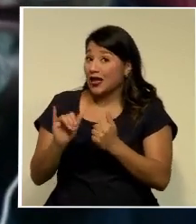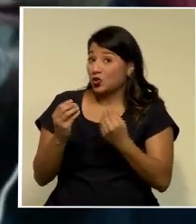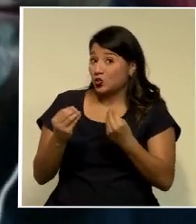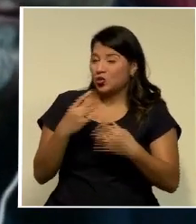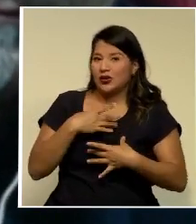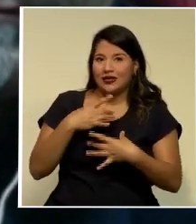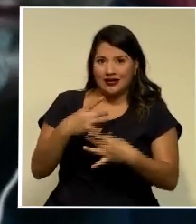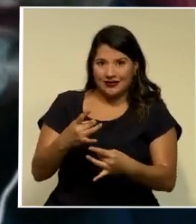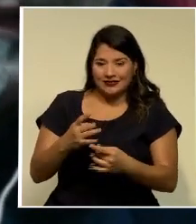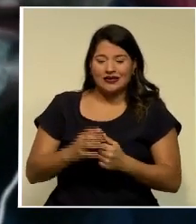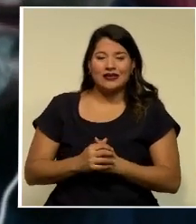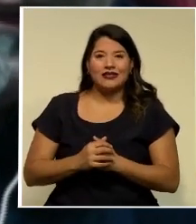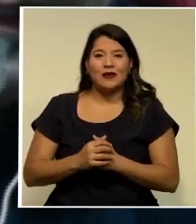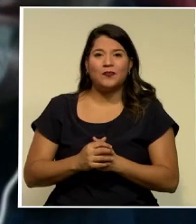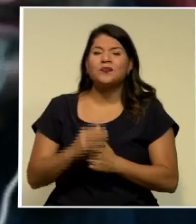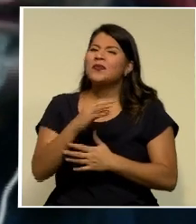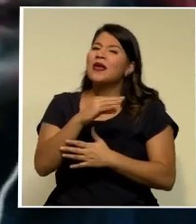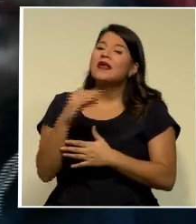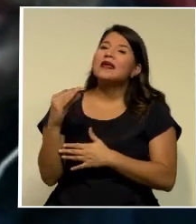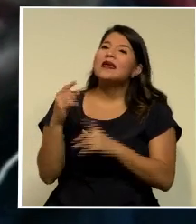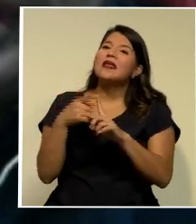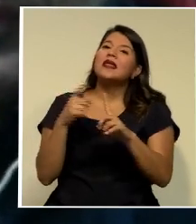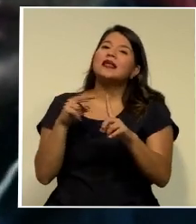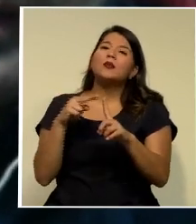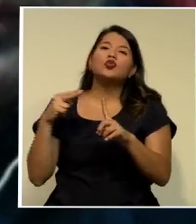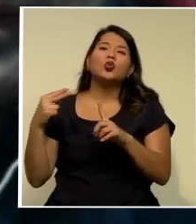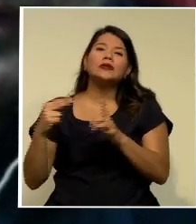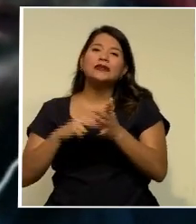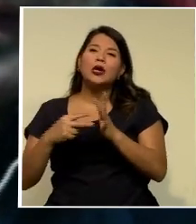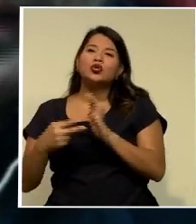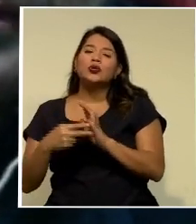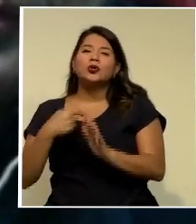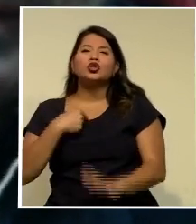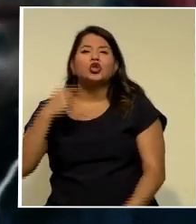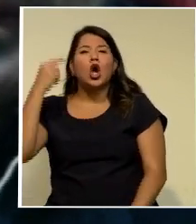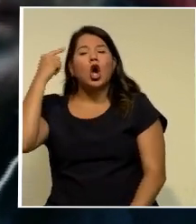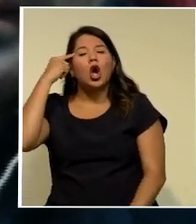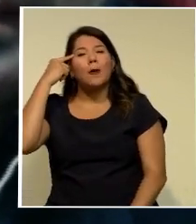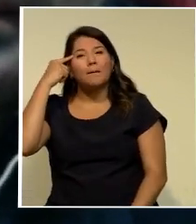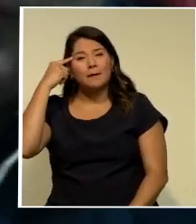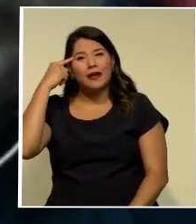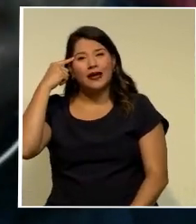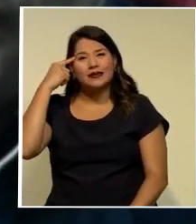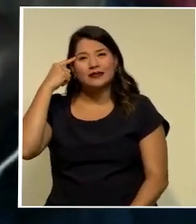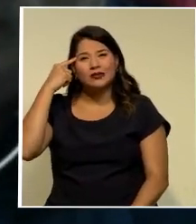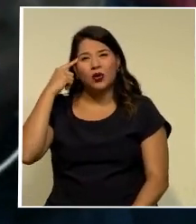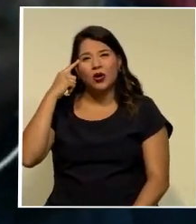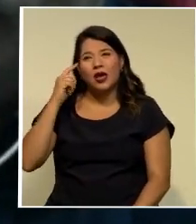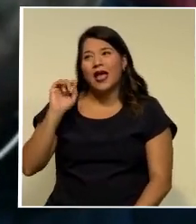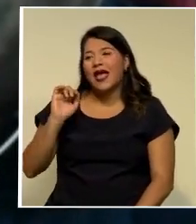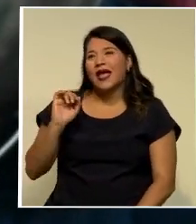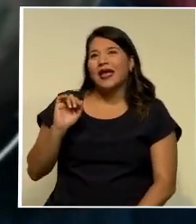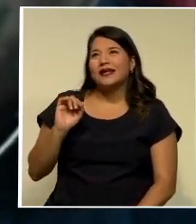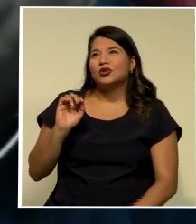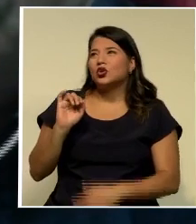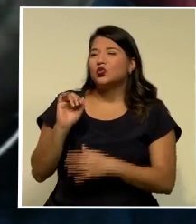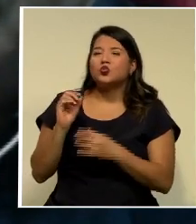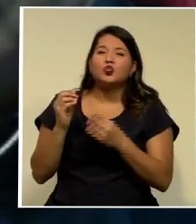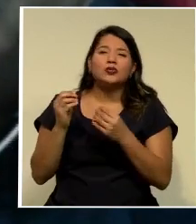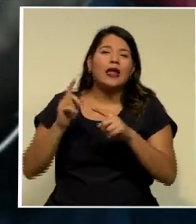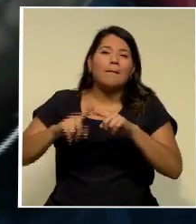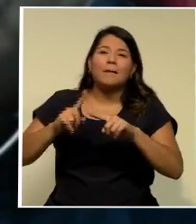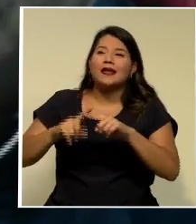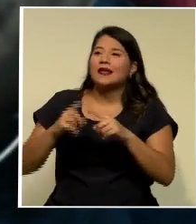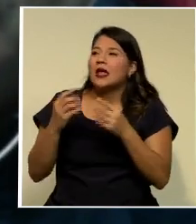interesante. Y en la parte, digamos, conceptual, yo creo que eso es muy intuitivo. En fotoperiodismo es